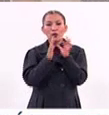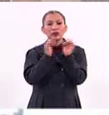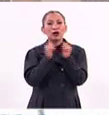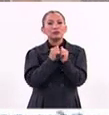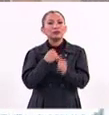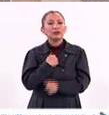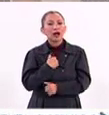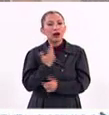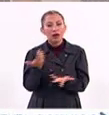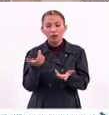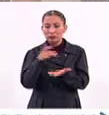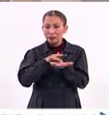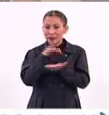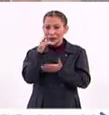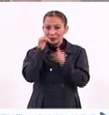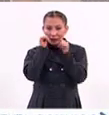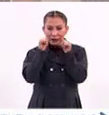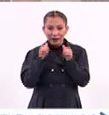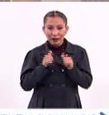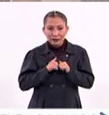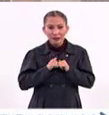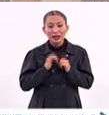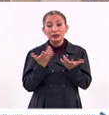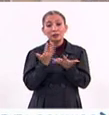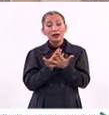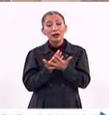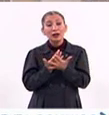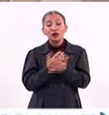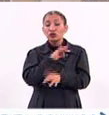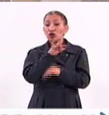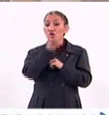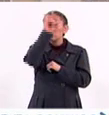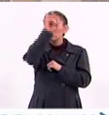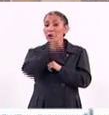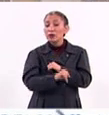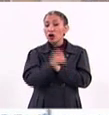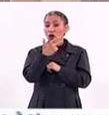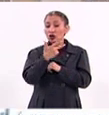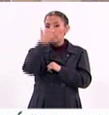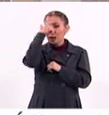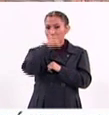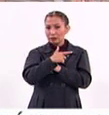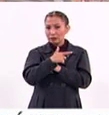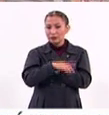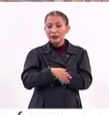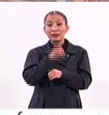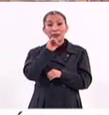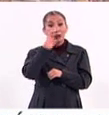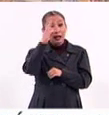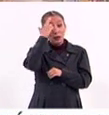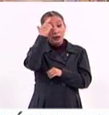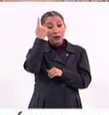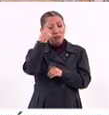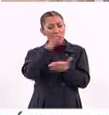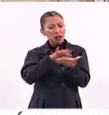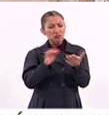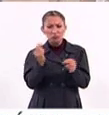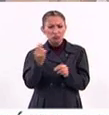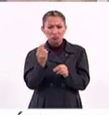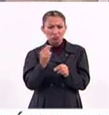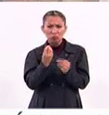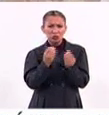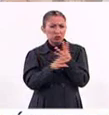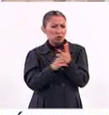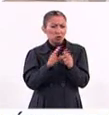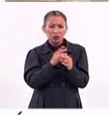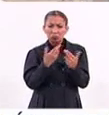Cuenta Conmigo, les agradecemos su atención y los esperamos todos los jueves a las 8 de la noche. También recuerde que para leer no se